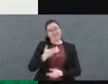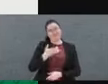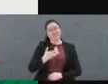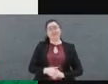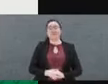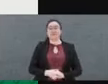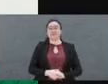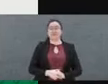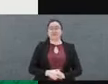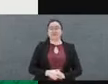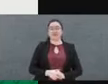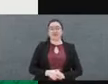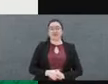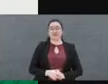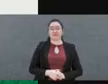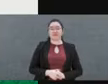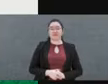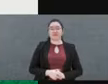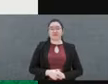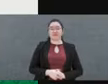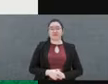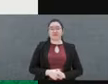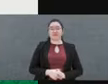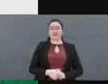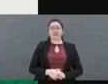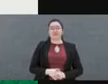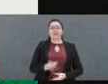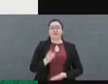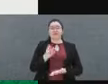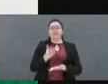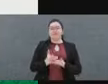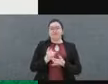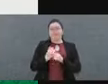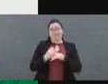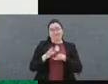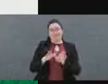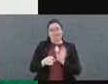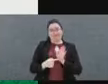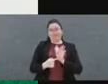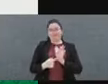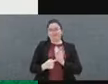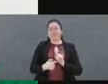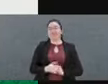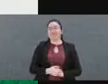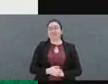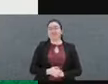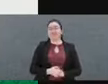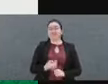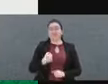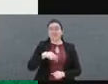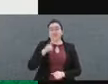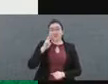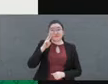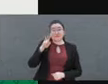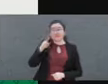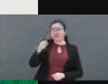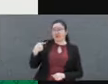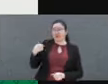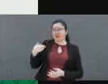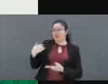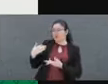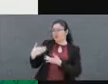sigue, por favor. Y bueno, simplemente información en donde vemos que el plazo de ejecución